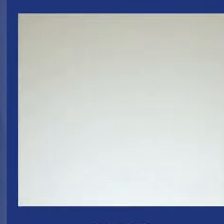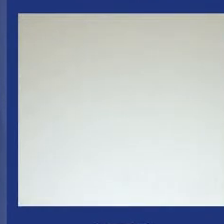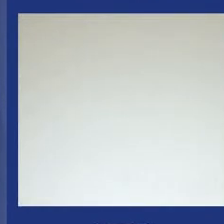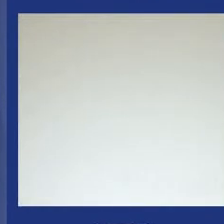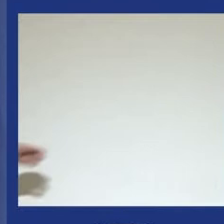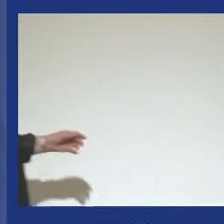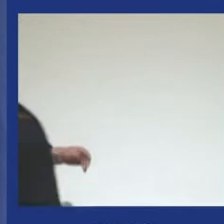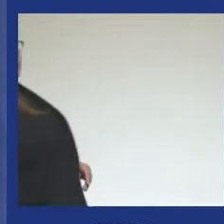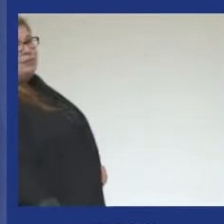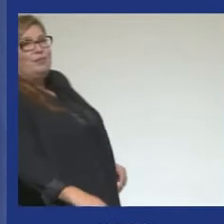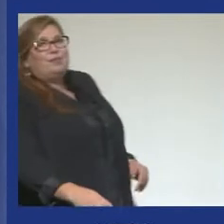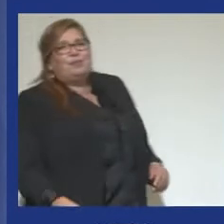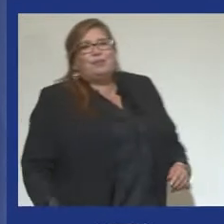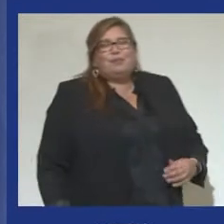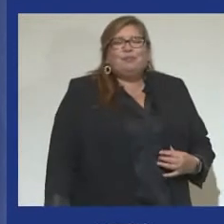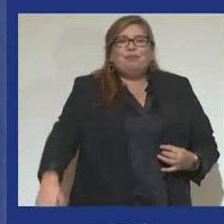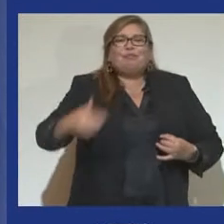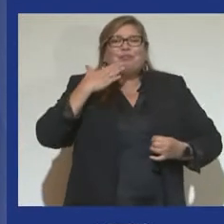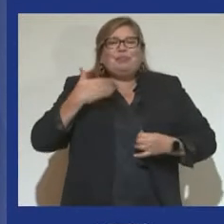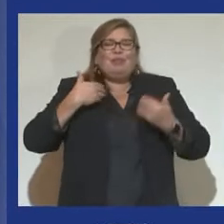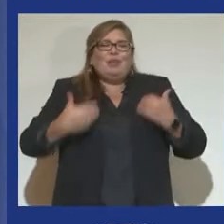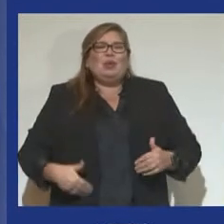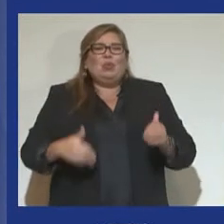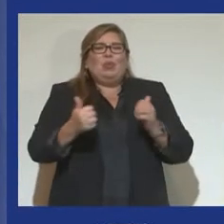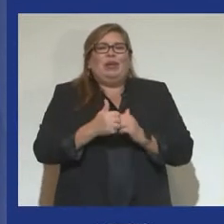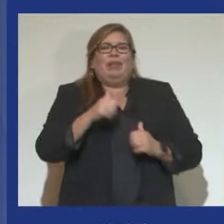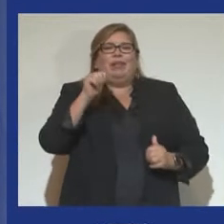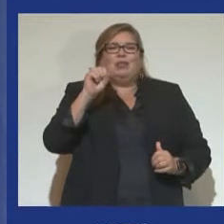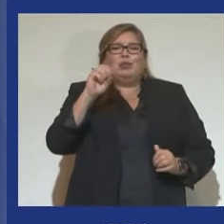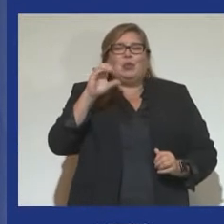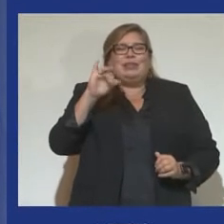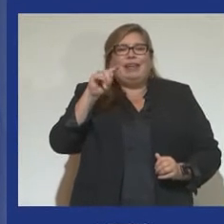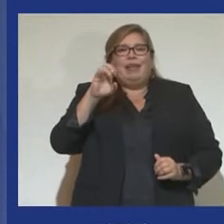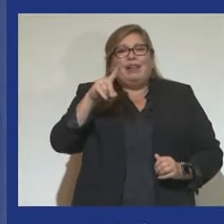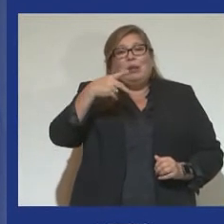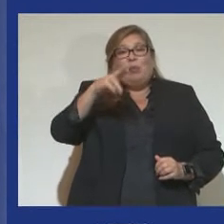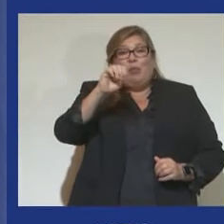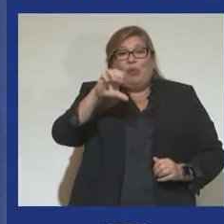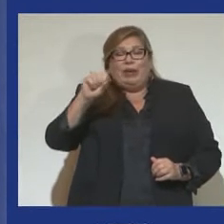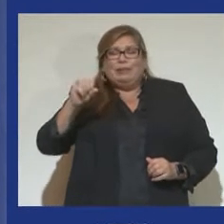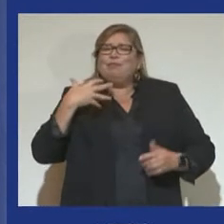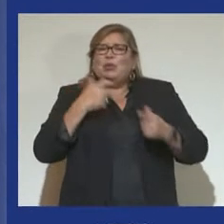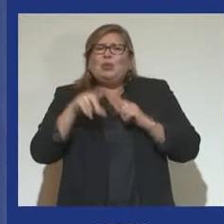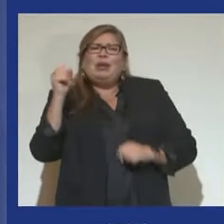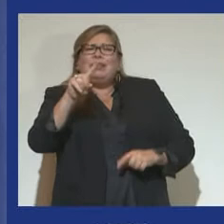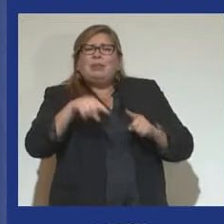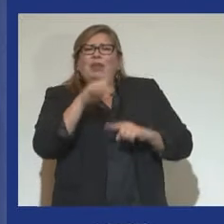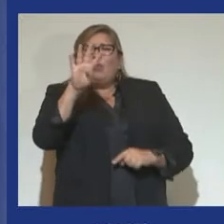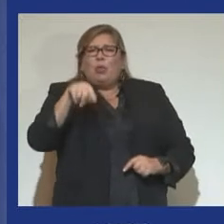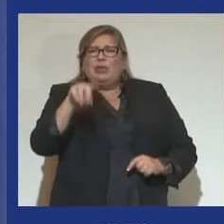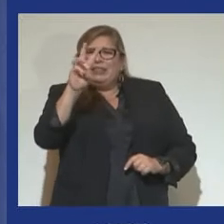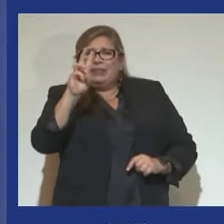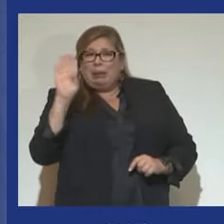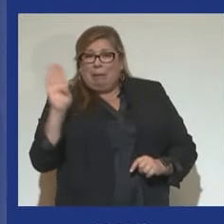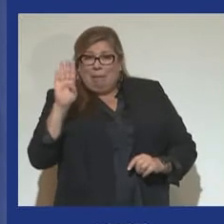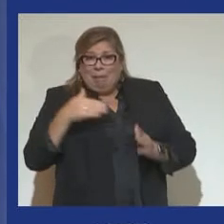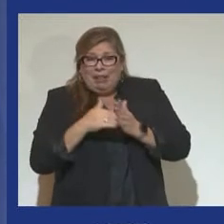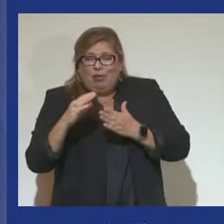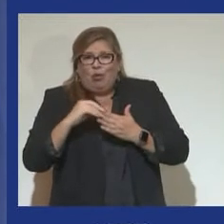gracias gobernador con el sol si en el price quería preguntarle sobre los